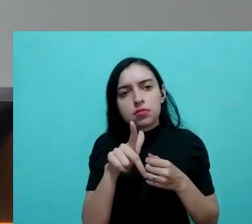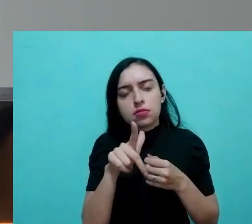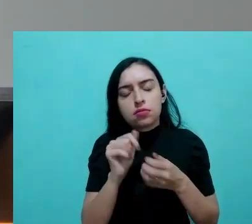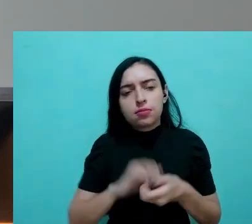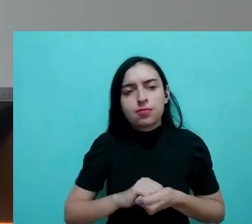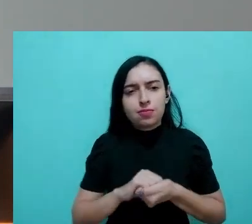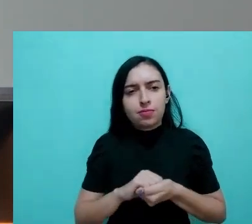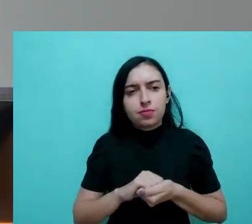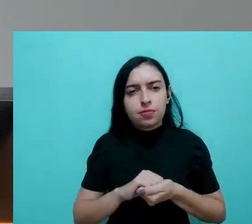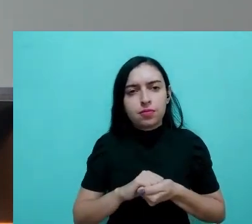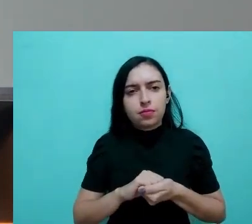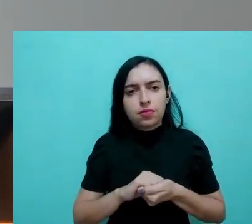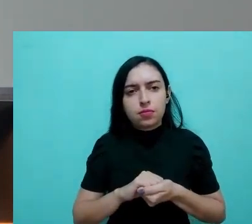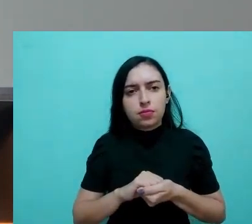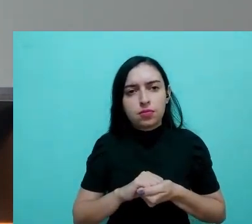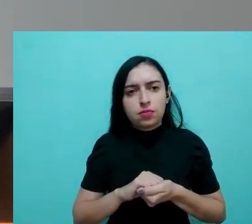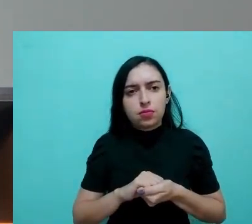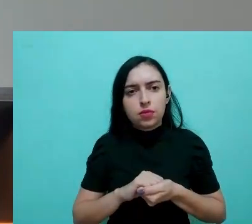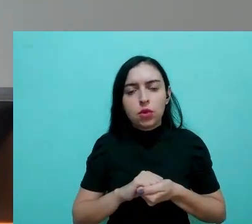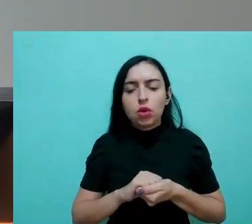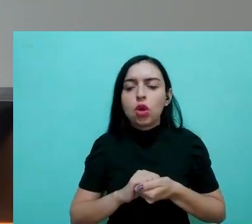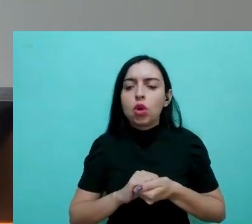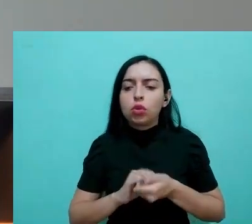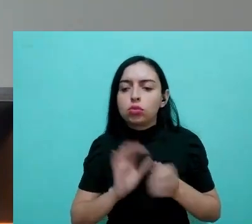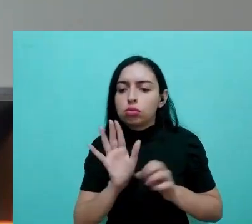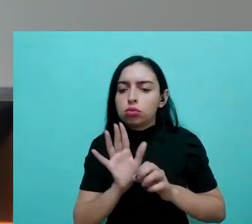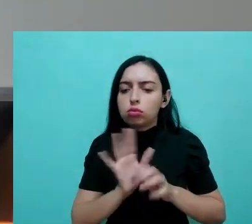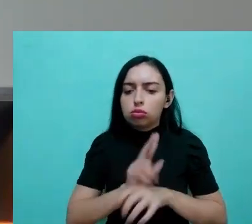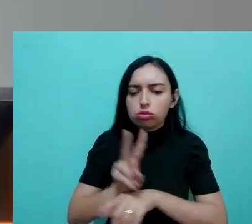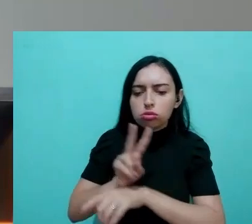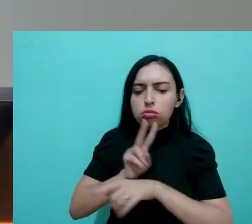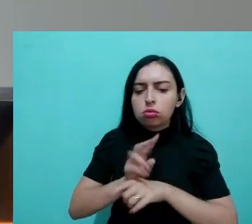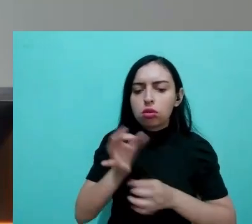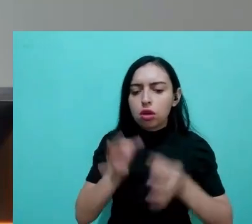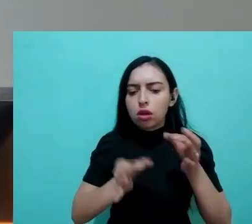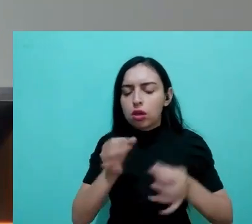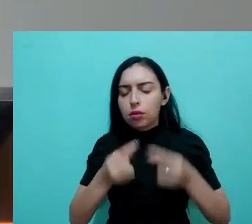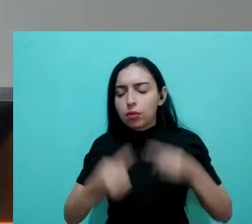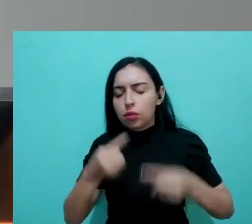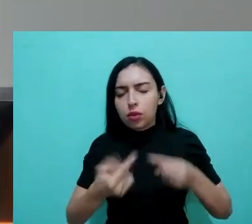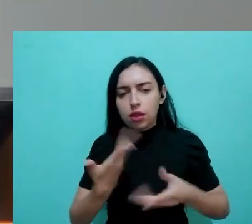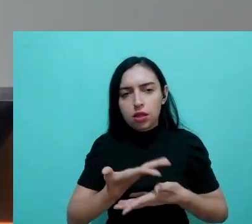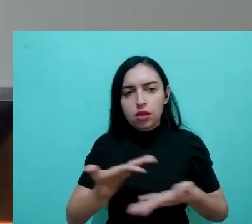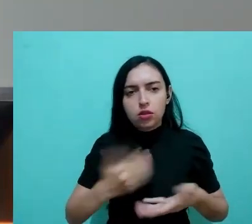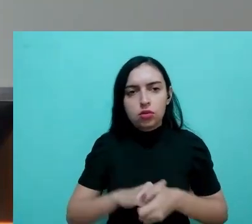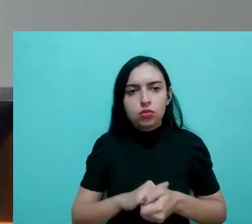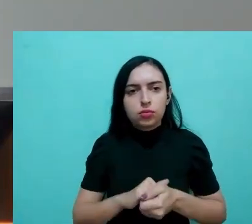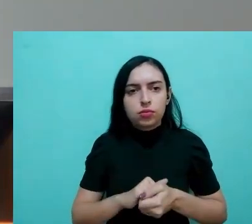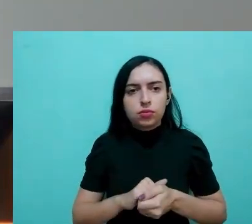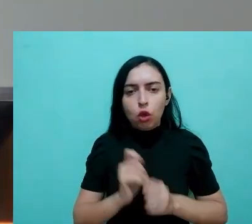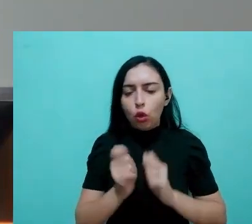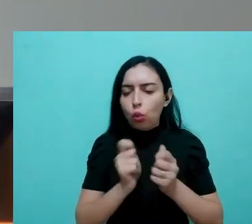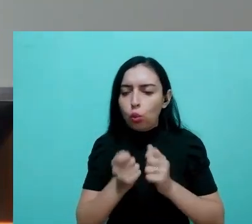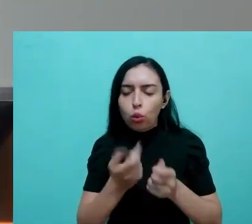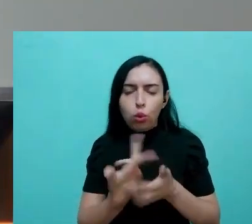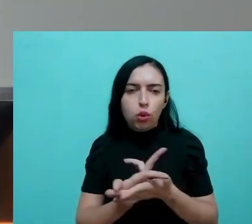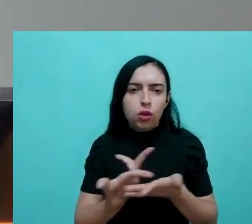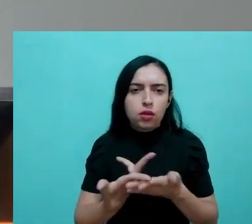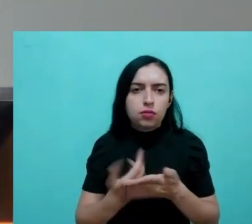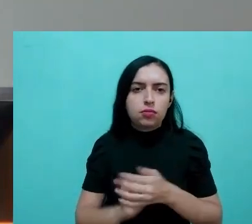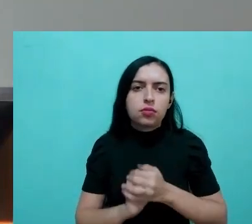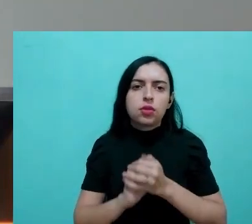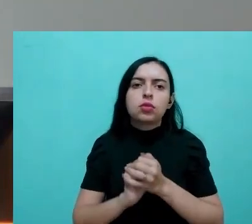pero era un control político de constitucionalidad. También tuvimos la experiencia de los senados